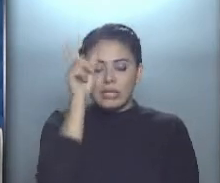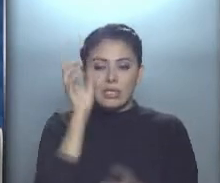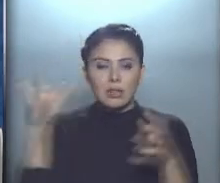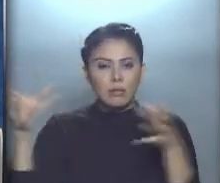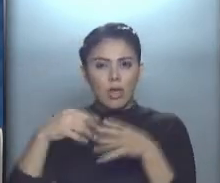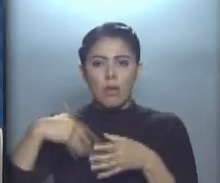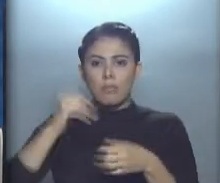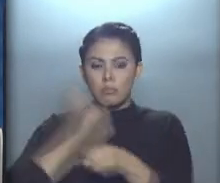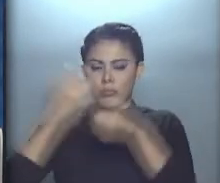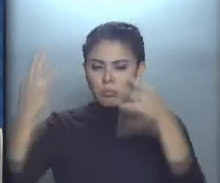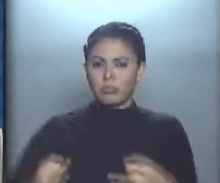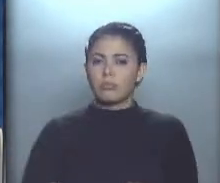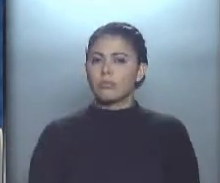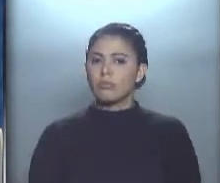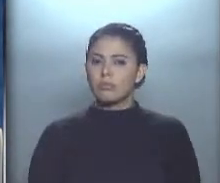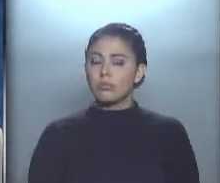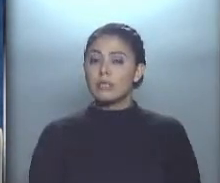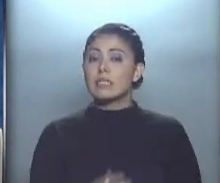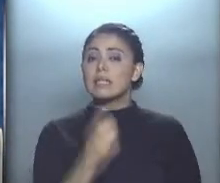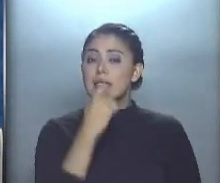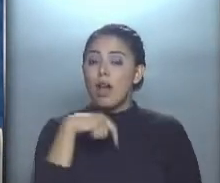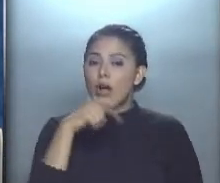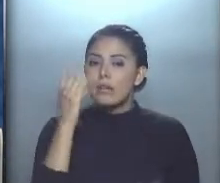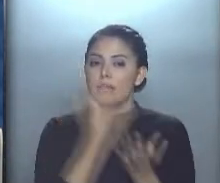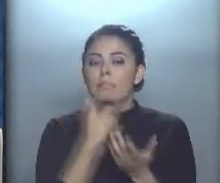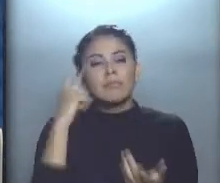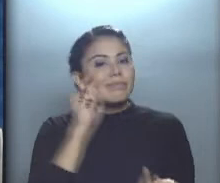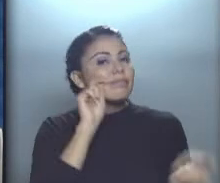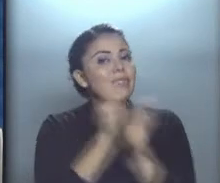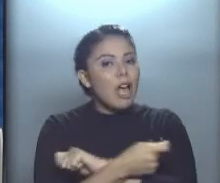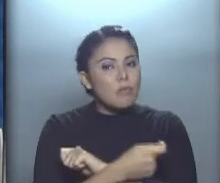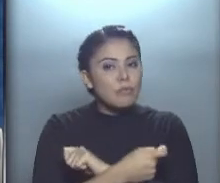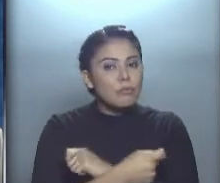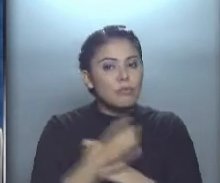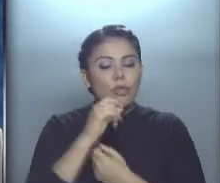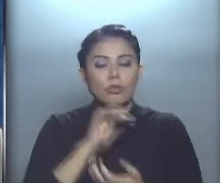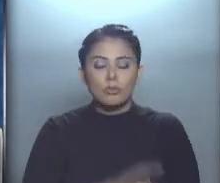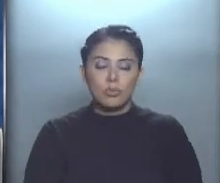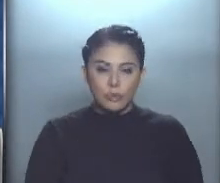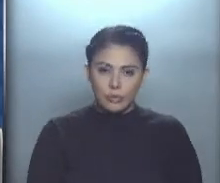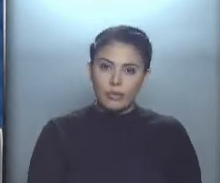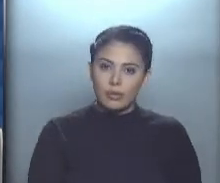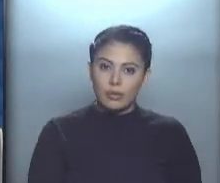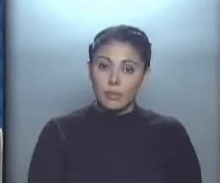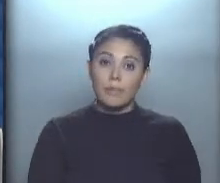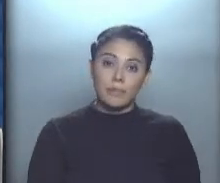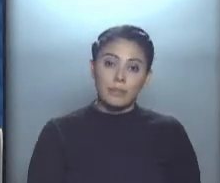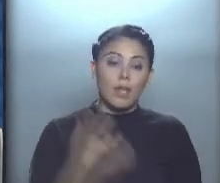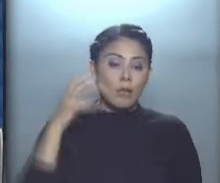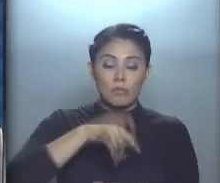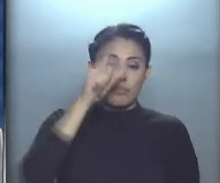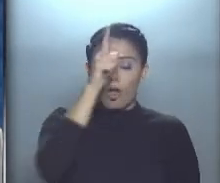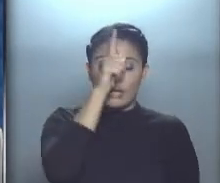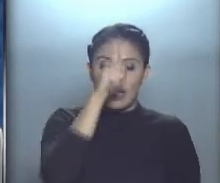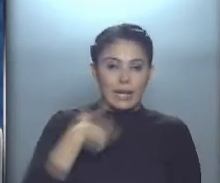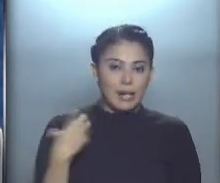mayor eficiencia en su trabajo y si se están estudiando cambios a nivel estructural en lo que tiene que ver con la institución policial en